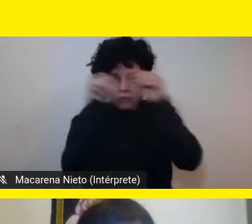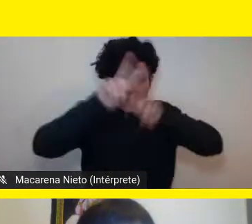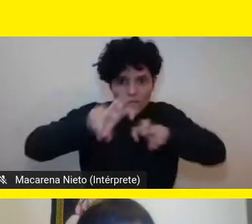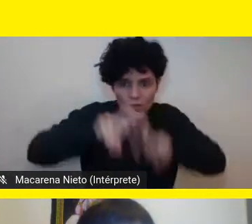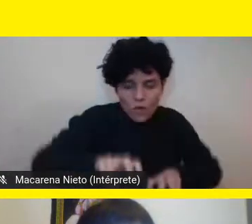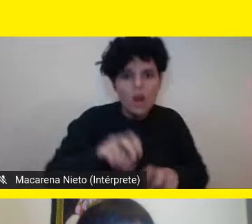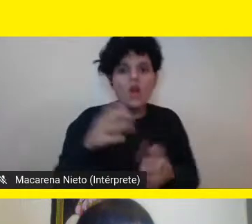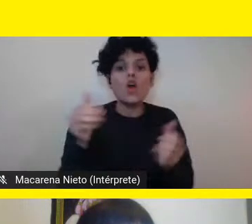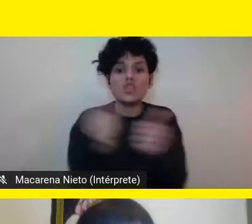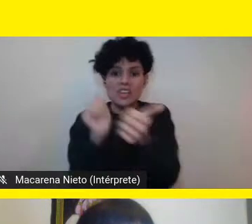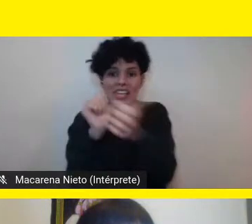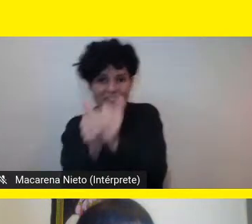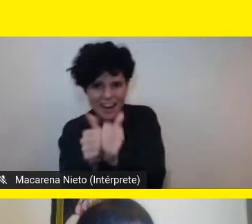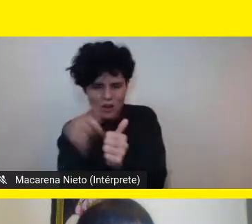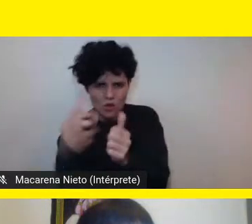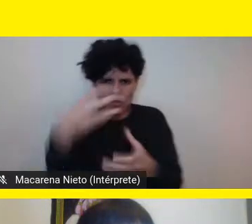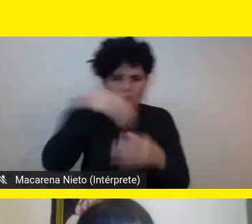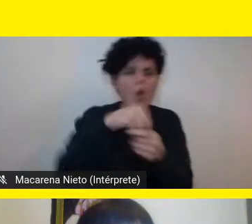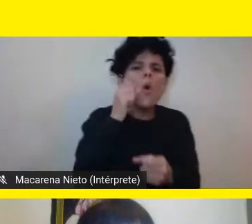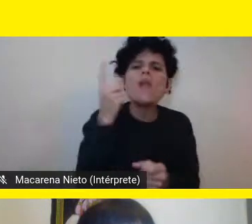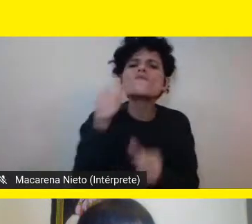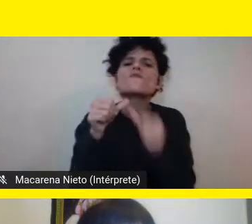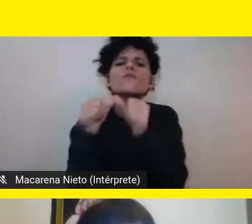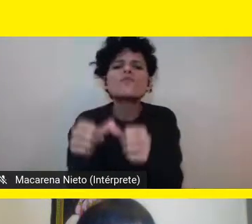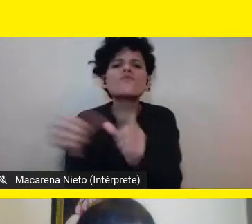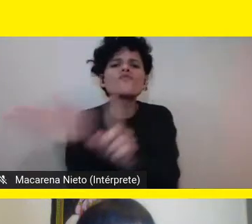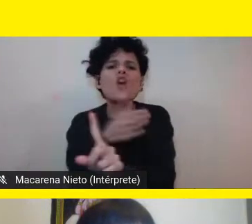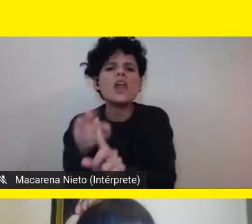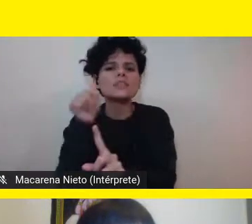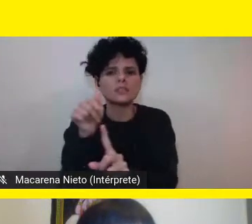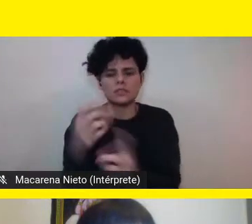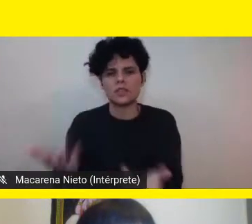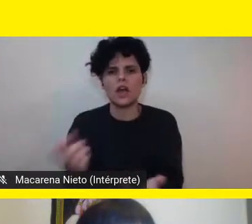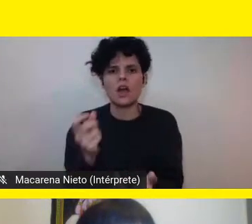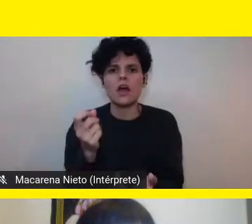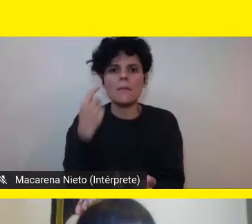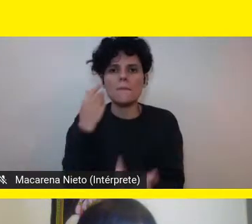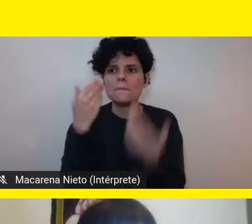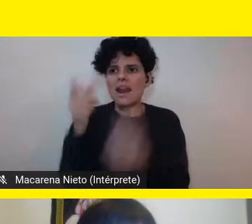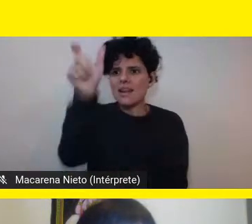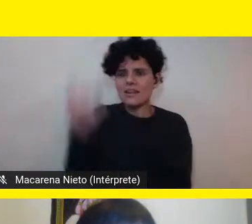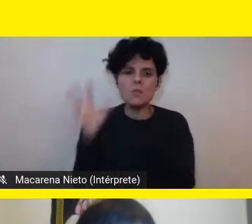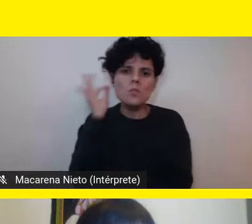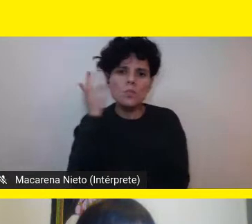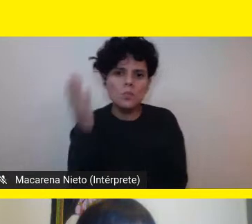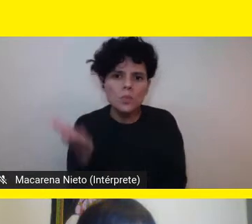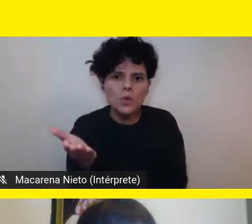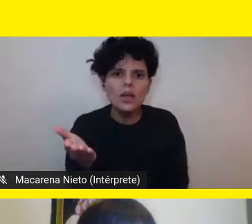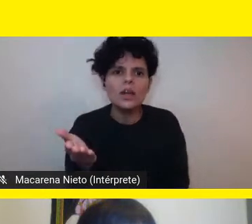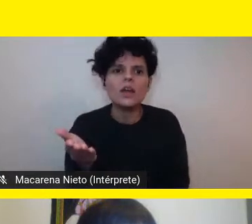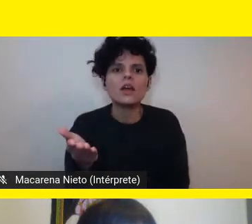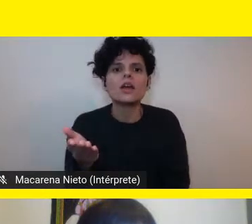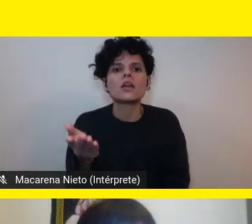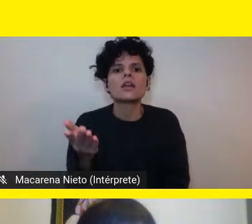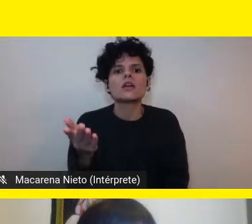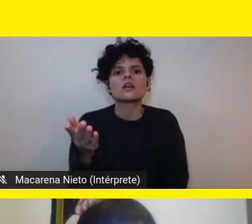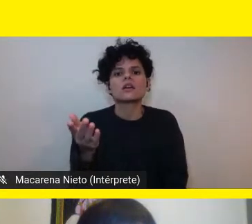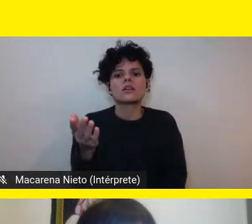género la violencia sexual que y los otros tipos de violencia que se ejercieron en contra de las víctimas de sexo